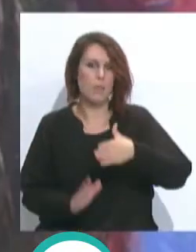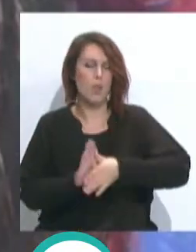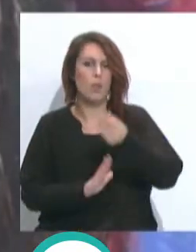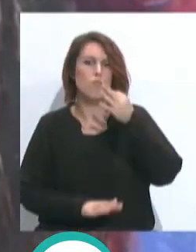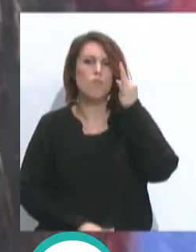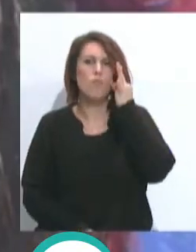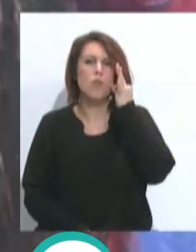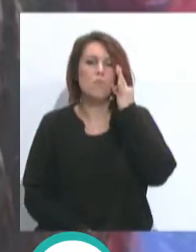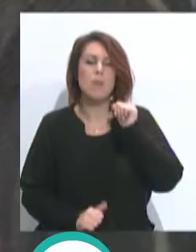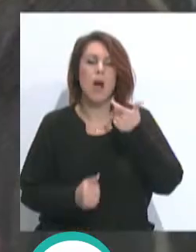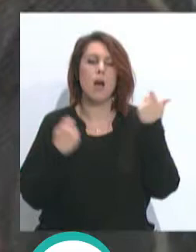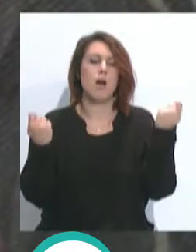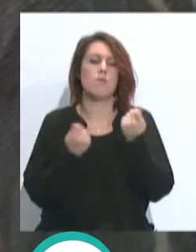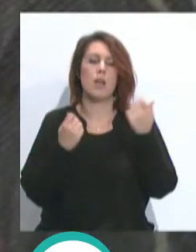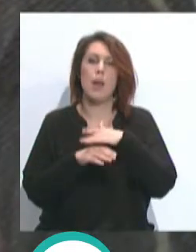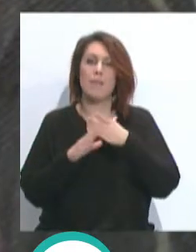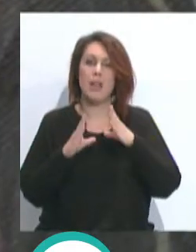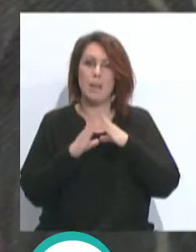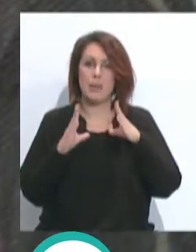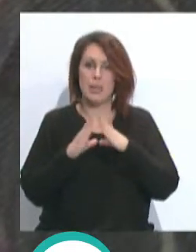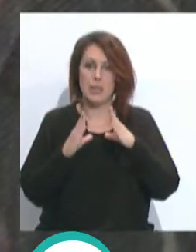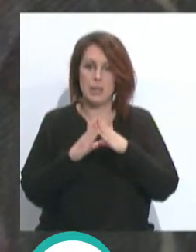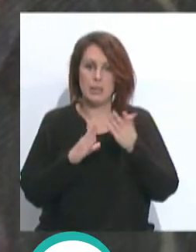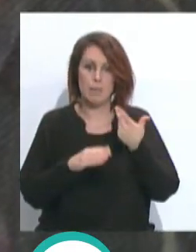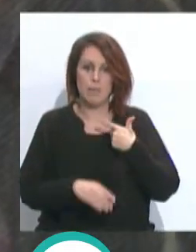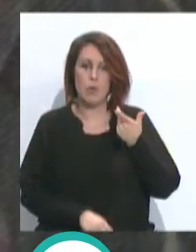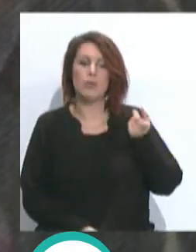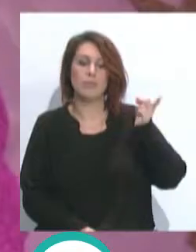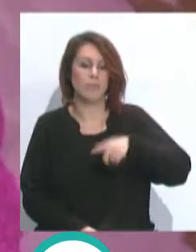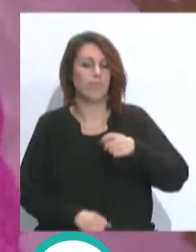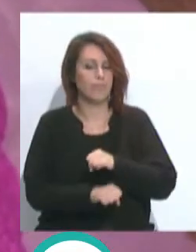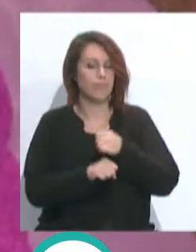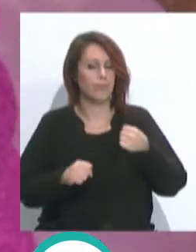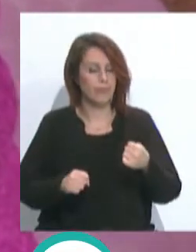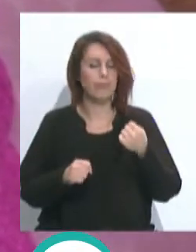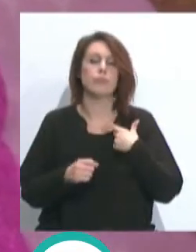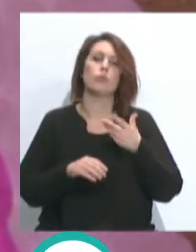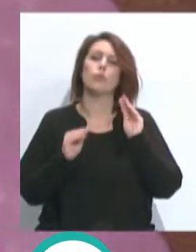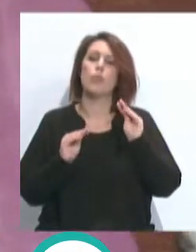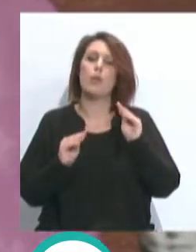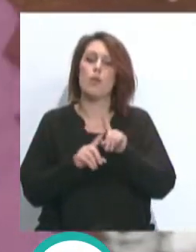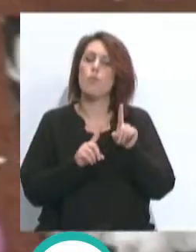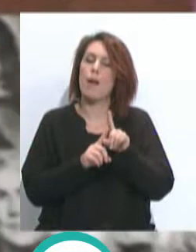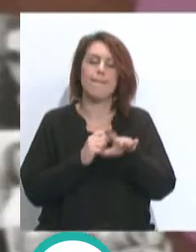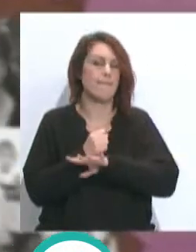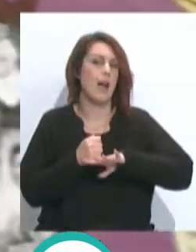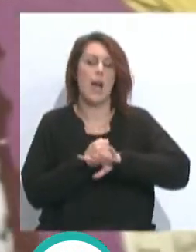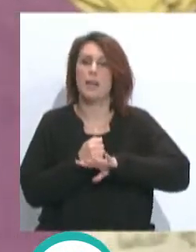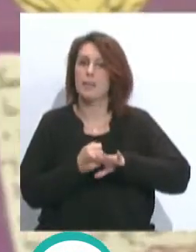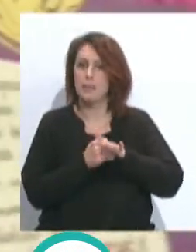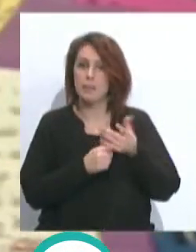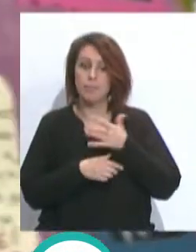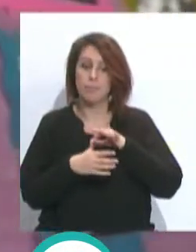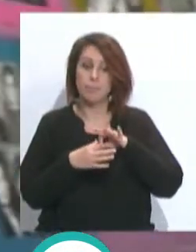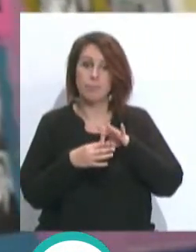Mujer se puso en marcha una campaña de feminismo sobre cuidados, dignidad laboral, empoderamiento y formación como ejes principales. En